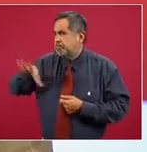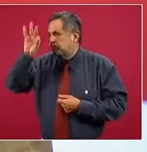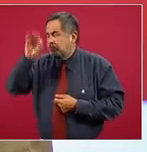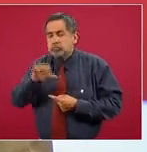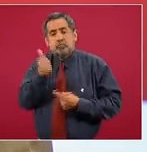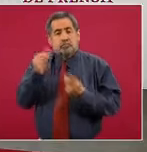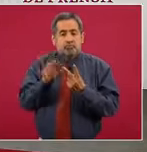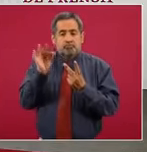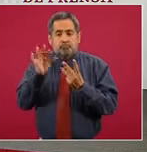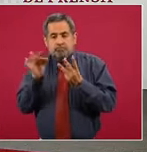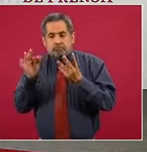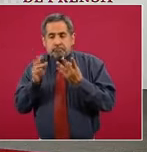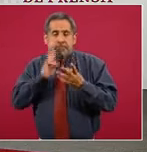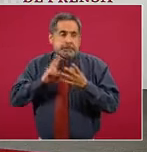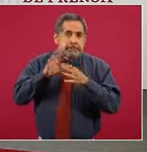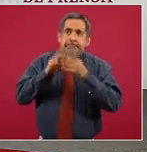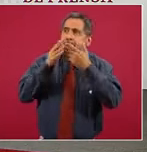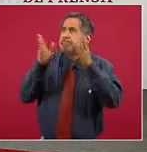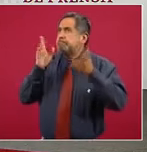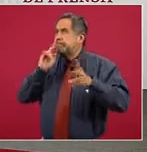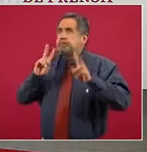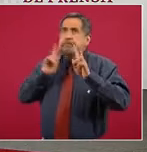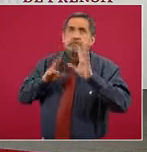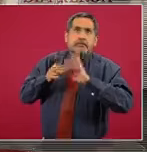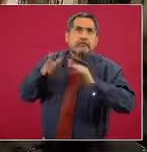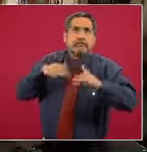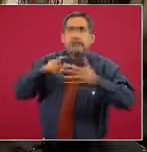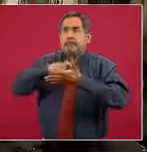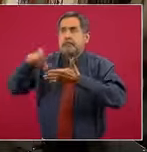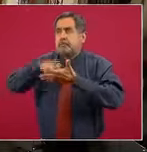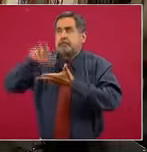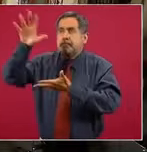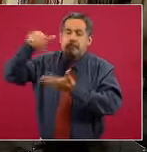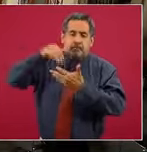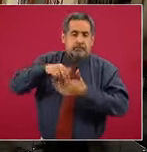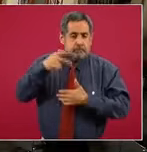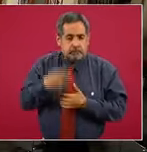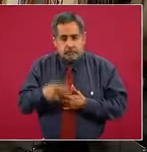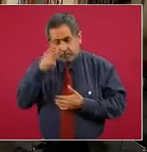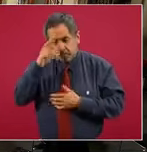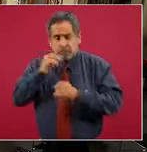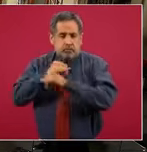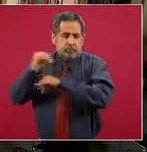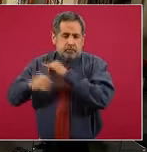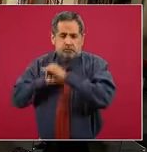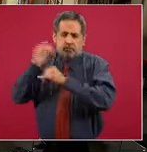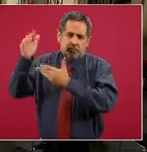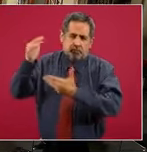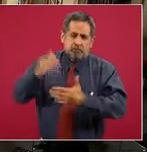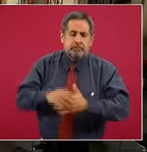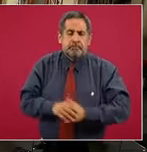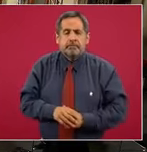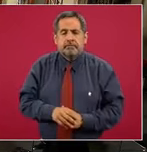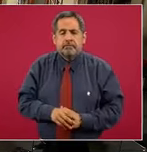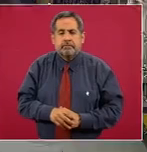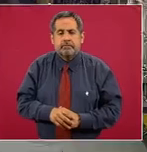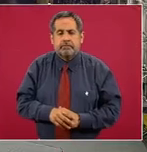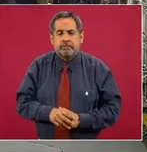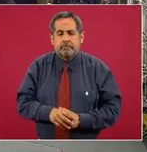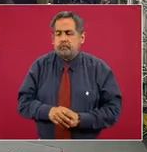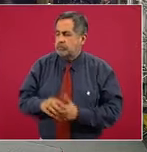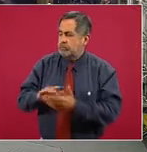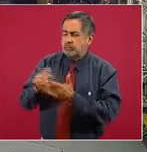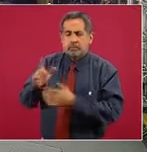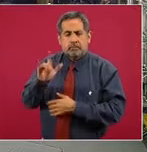alternativas y expandiendo nuestra capacidad de compra tanto nacional como internacional. Gracias. Gracias,